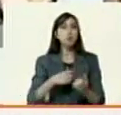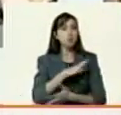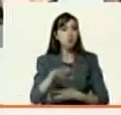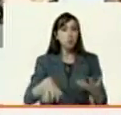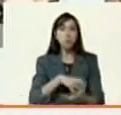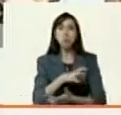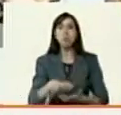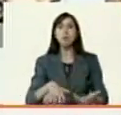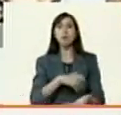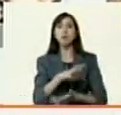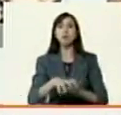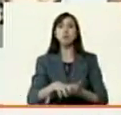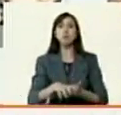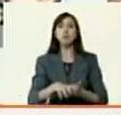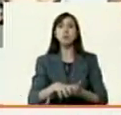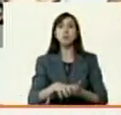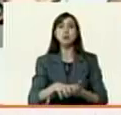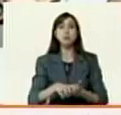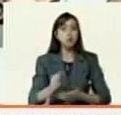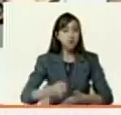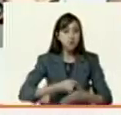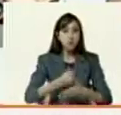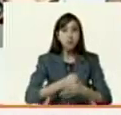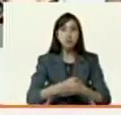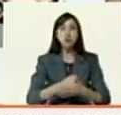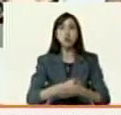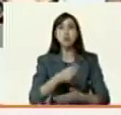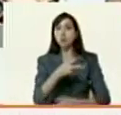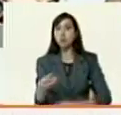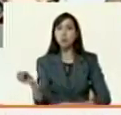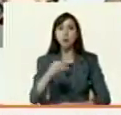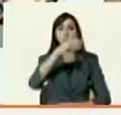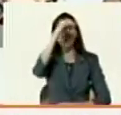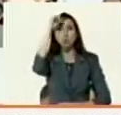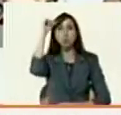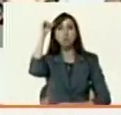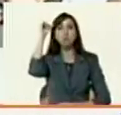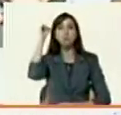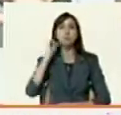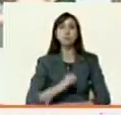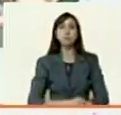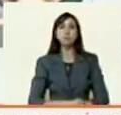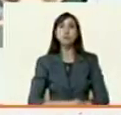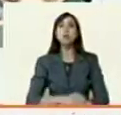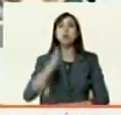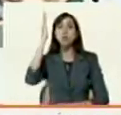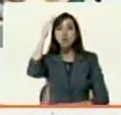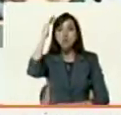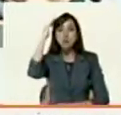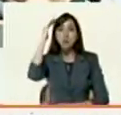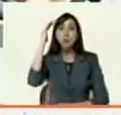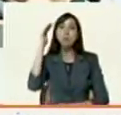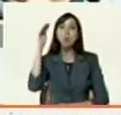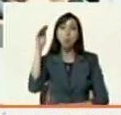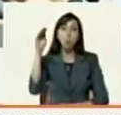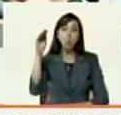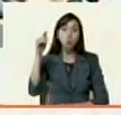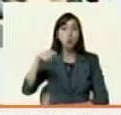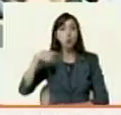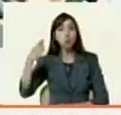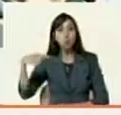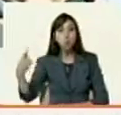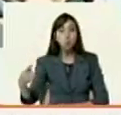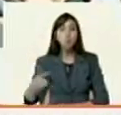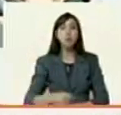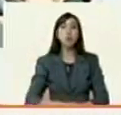rompiendo esa imposición mediática, y ya verán ustedes, todo el mundo, en los próximos meses y el año que viene sobre todo, verán ustedes los pueblos